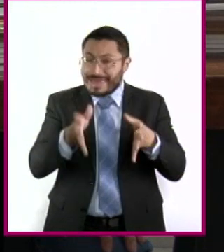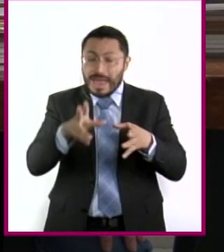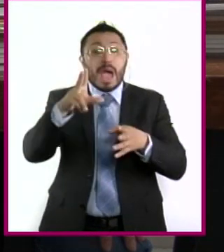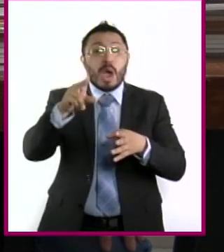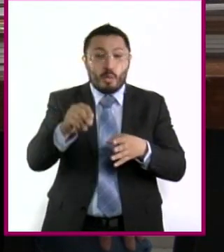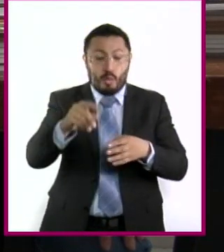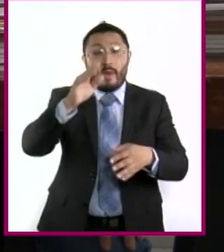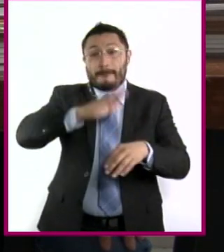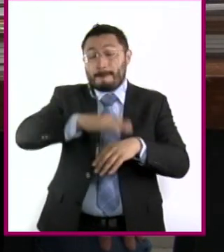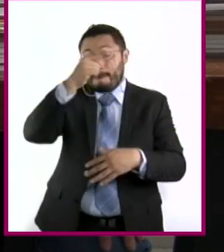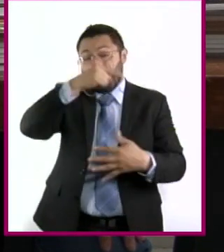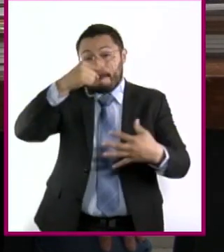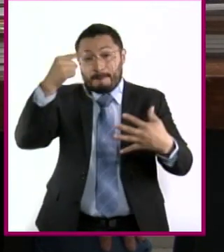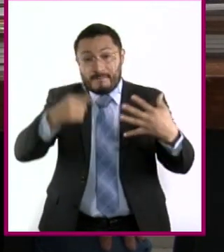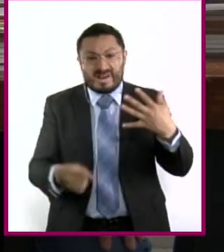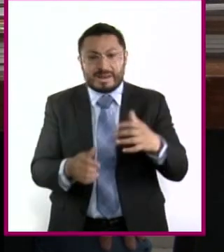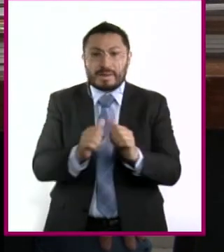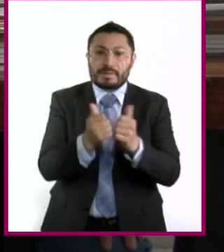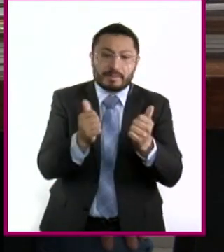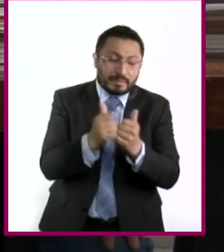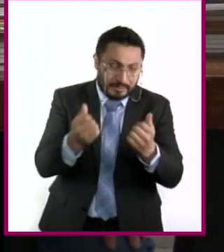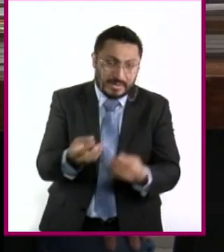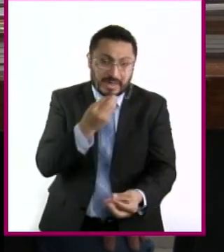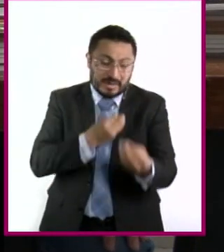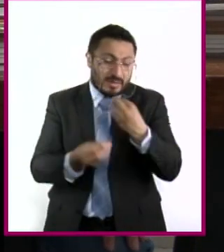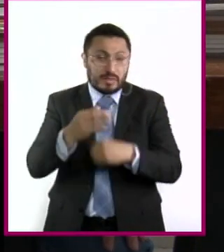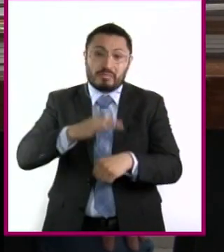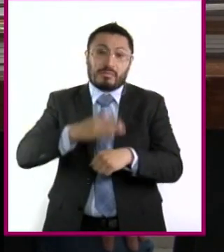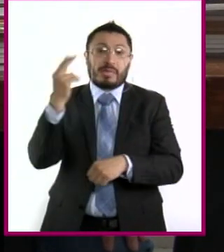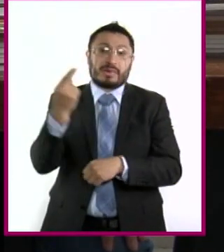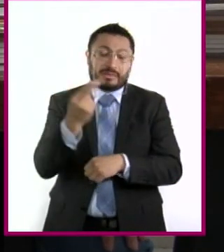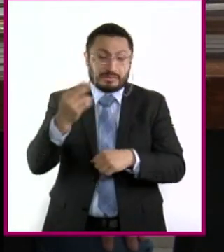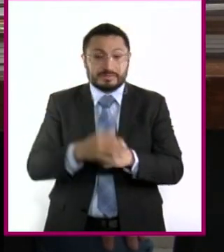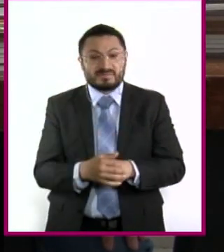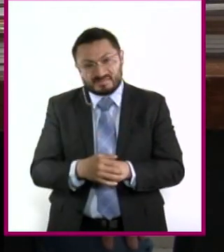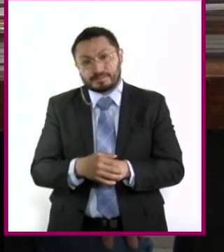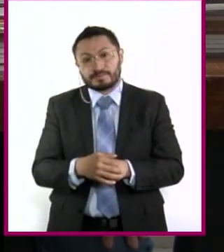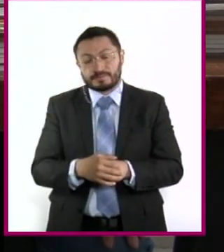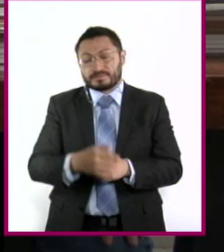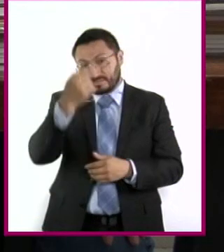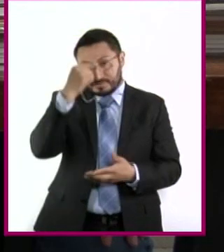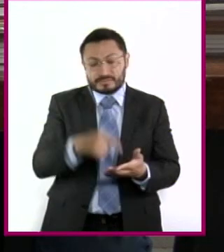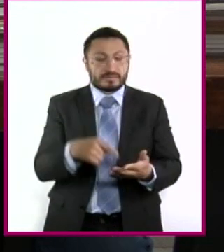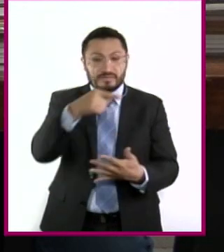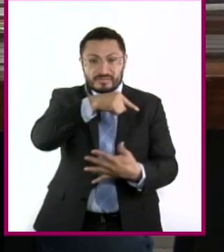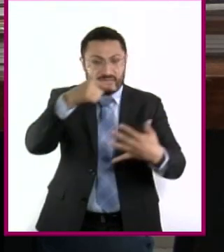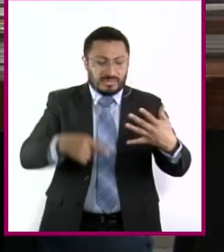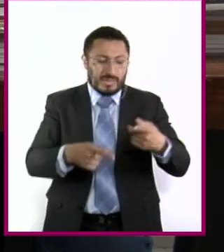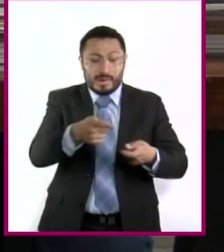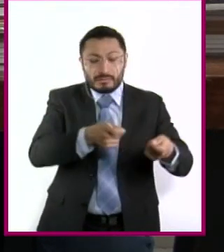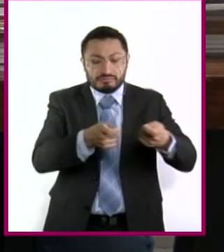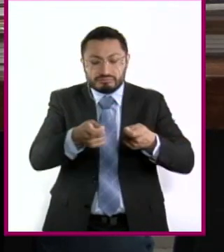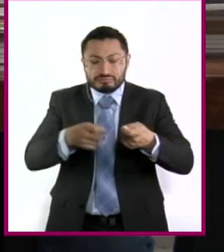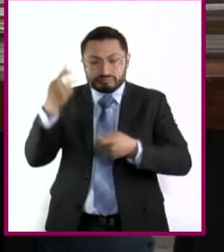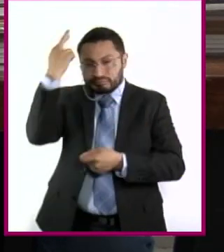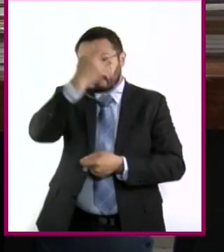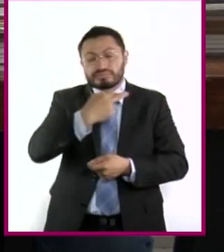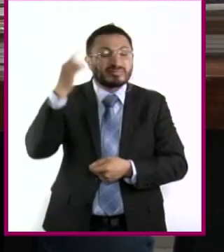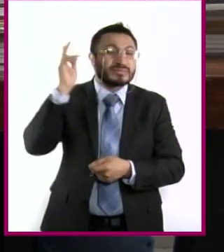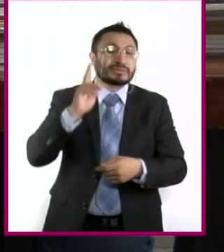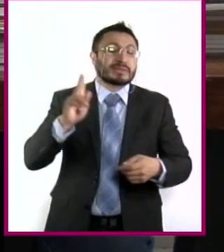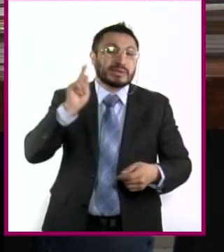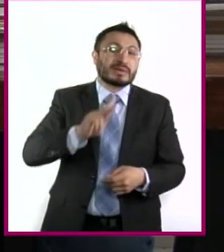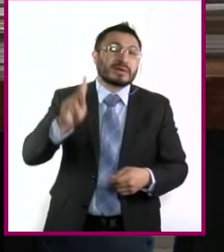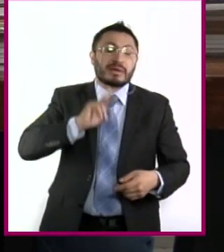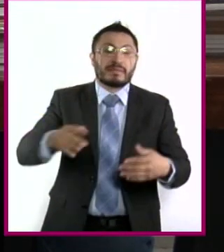también. No solo de pan vive el hombre. Yo creo que esos factores son los que hay que medir para entender si una persona o población es